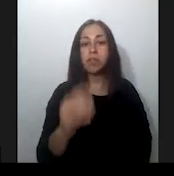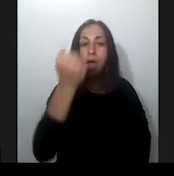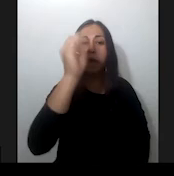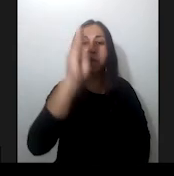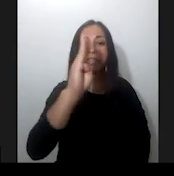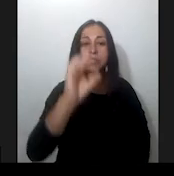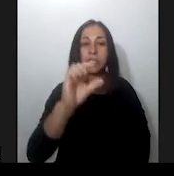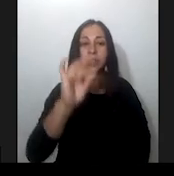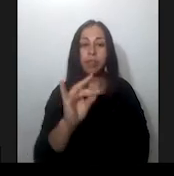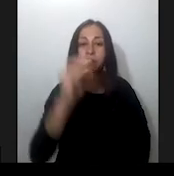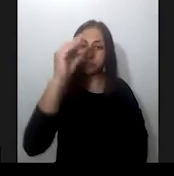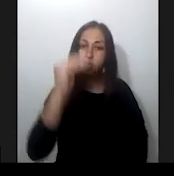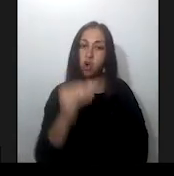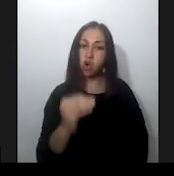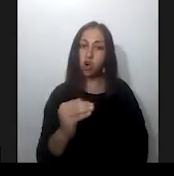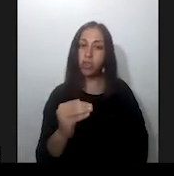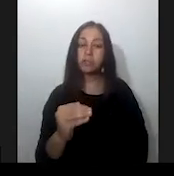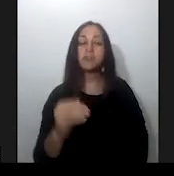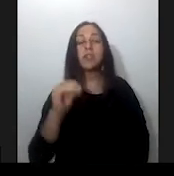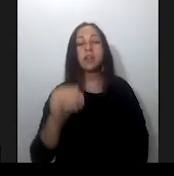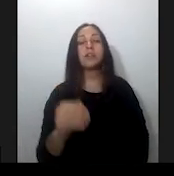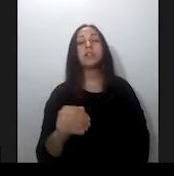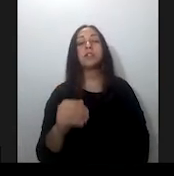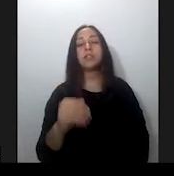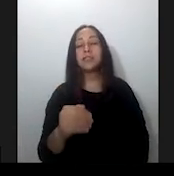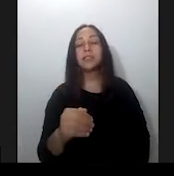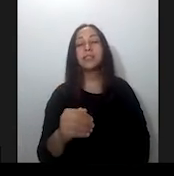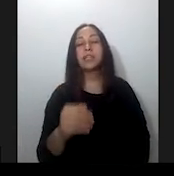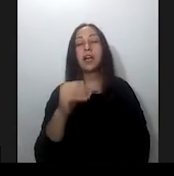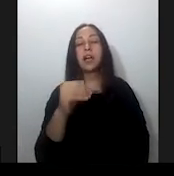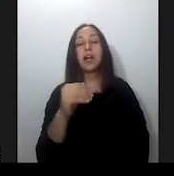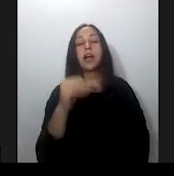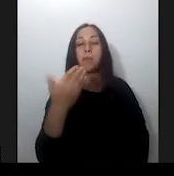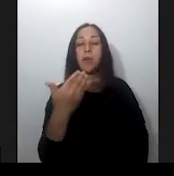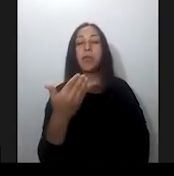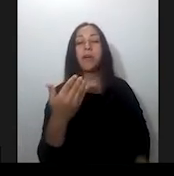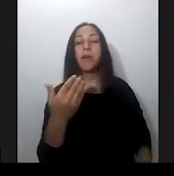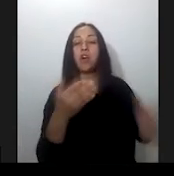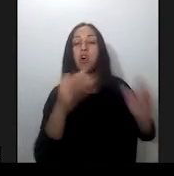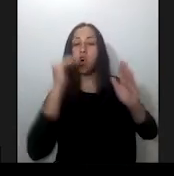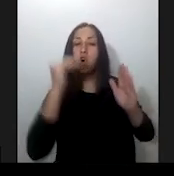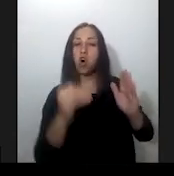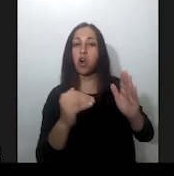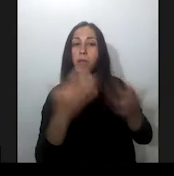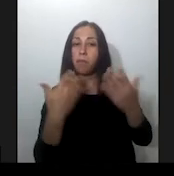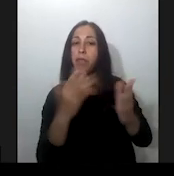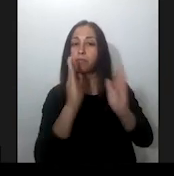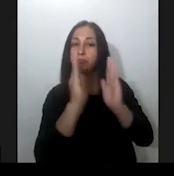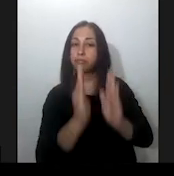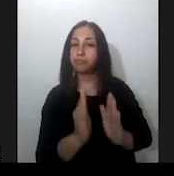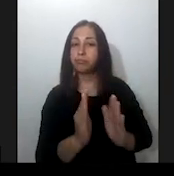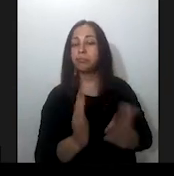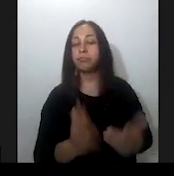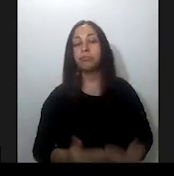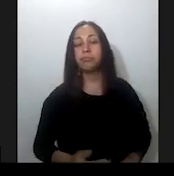está ordenado todo alfabéticamente. Entonces, con eso, estas secciones de ordenamiento puedo dar un